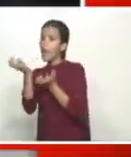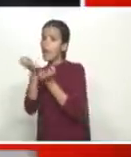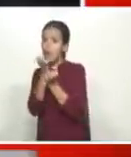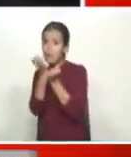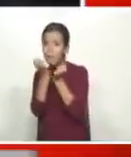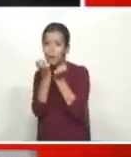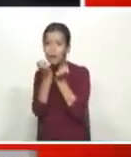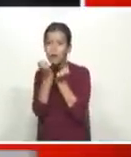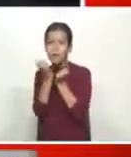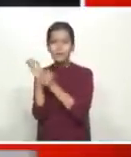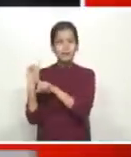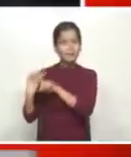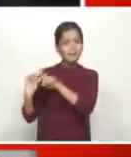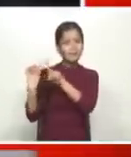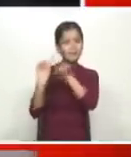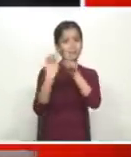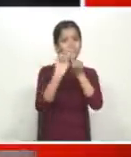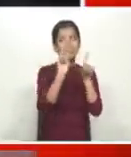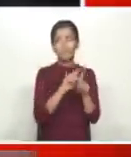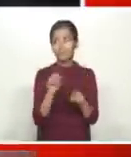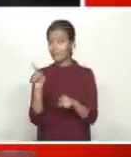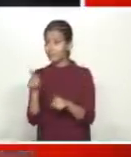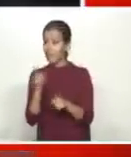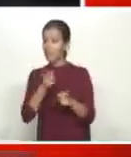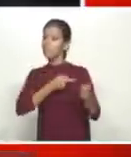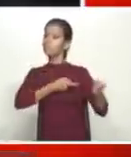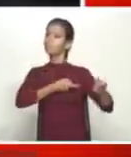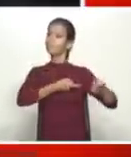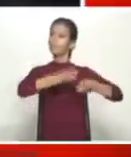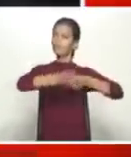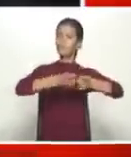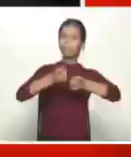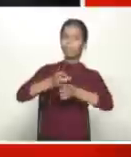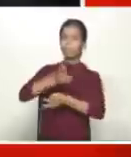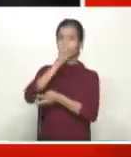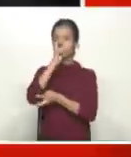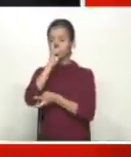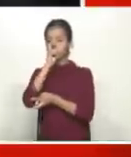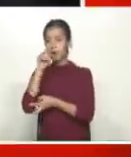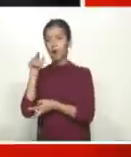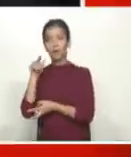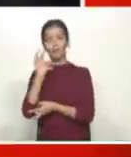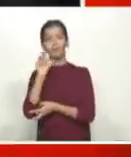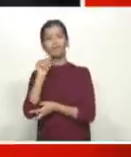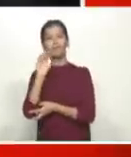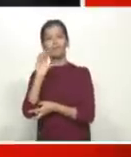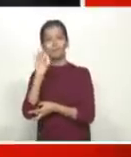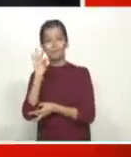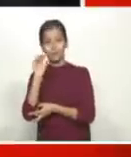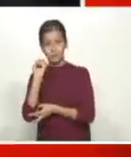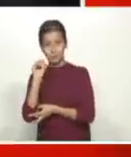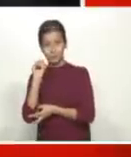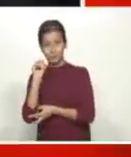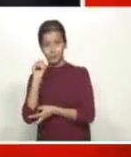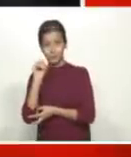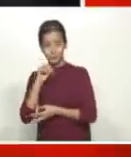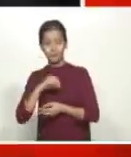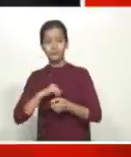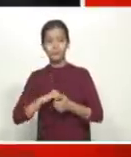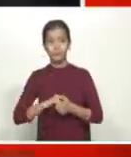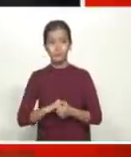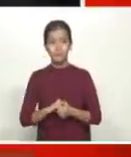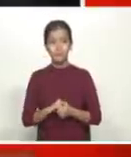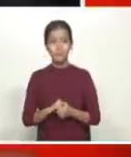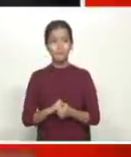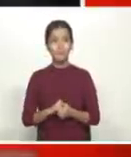el que es dueño de la propiedad, ese tiene el poder real. Entonces, eso hay que explicarle al pueblo hondureño. el poder, fíjate que hay gente que me